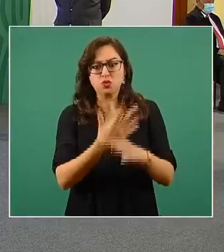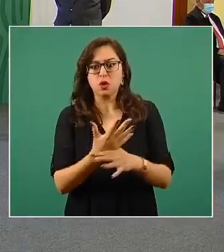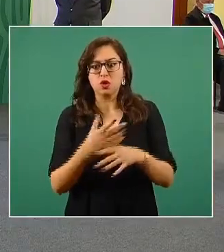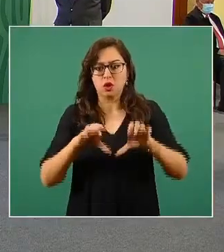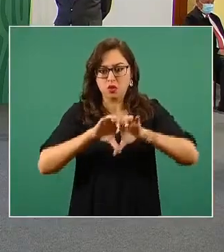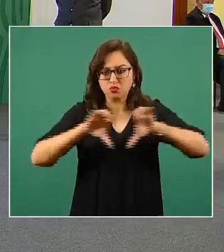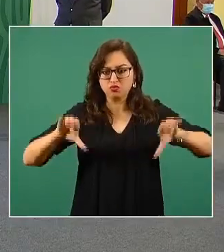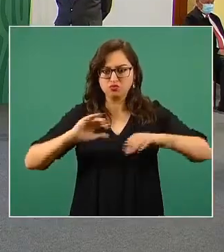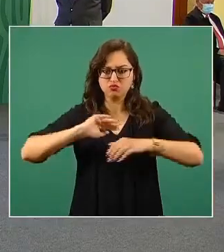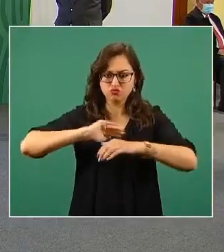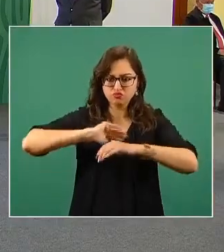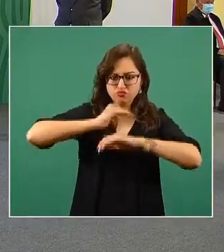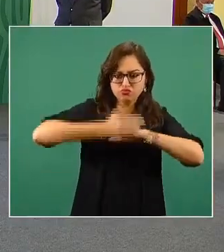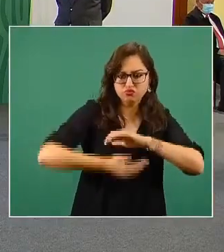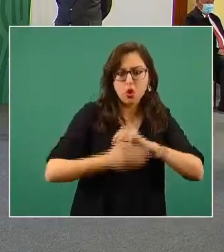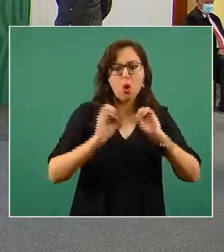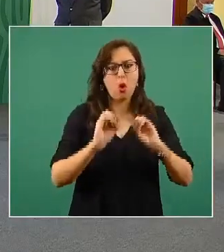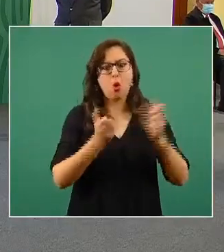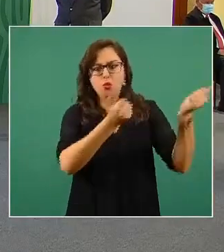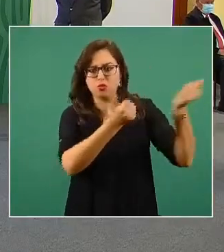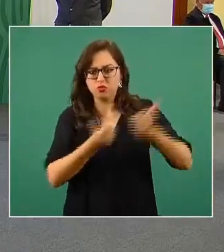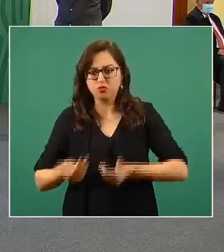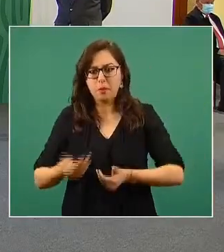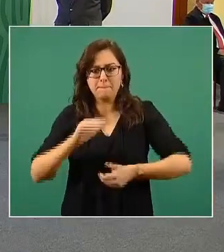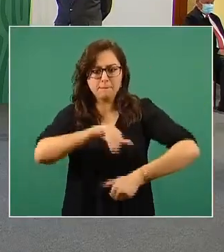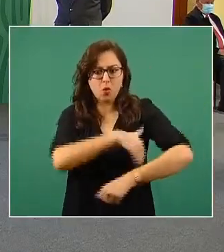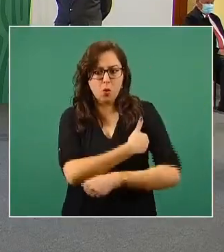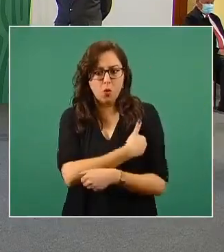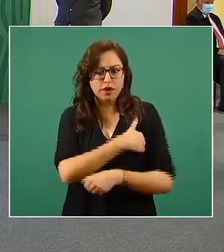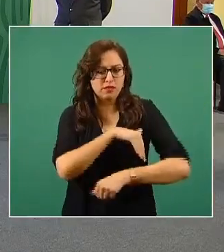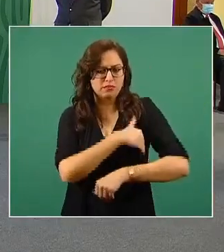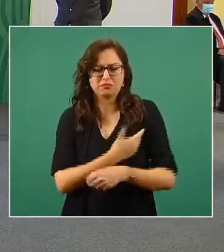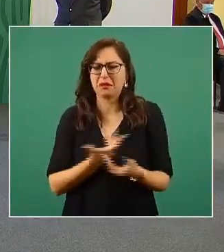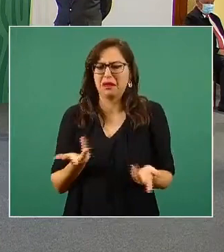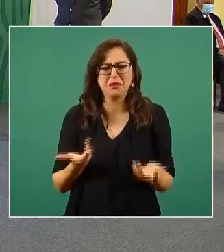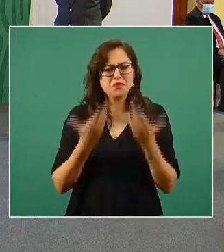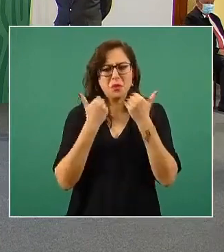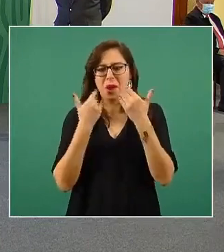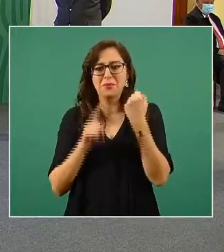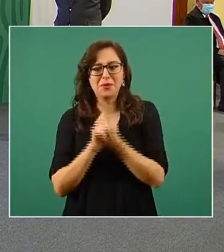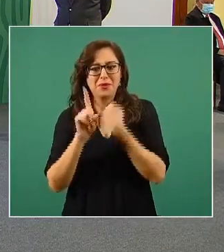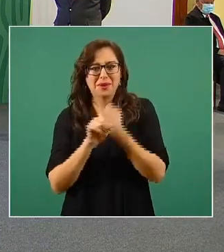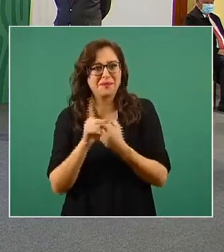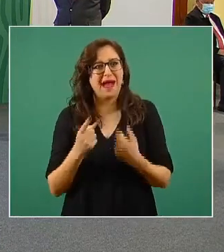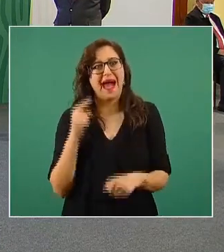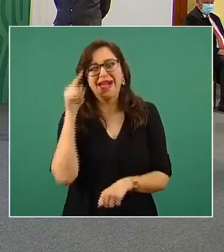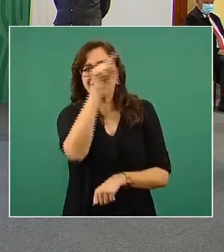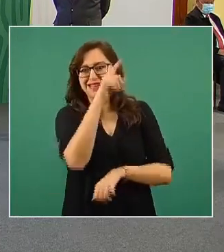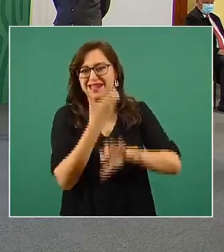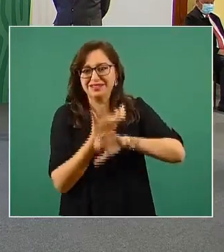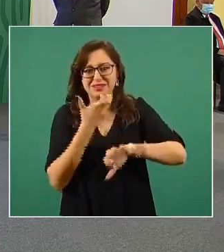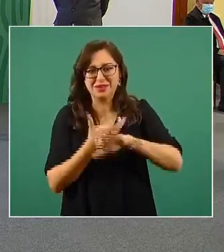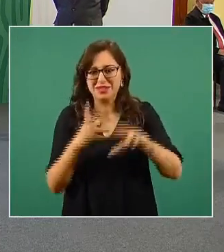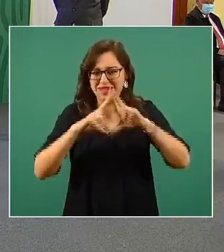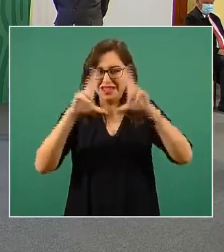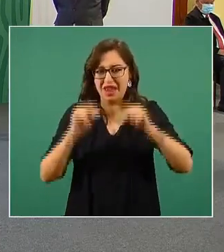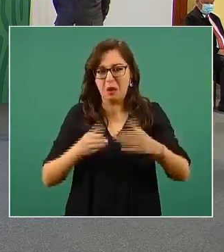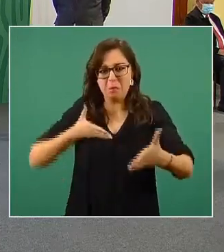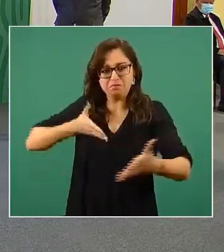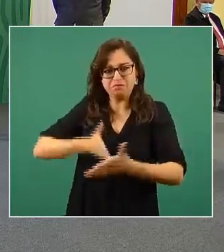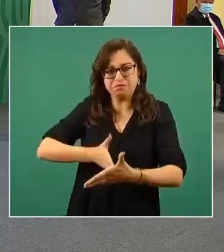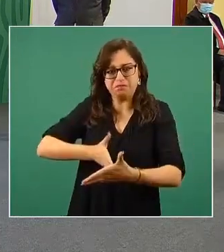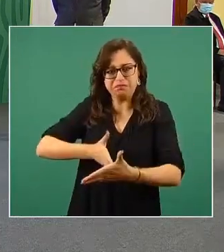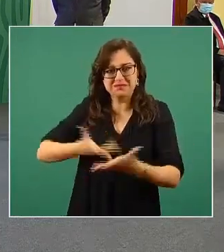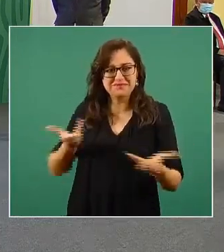no teníamos nosotros almacenamiento. Si el problema no era ese, el problema es que no pasaba el gas porque estaban congelados los